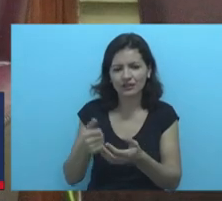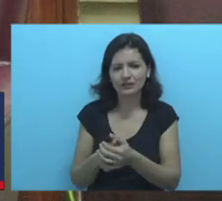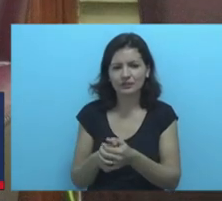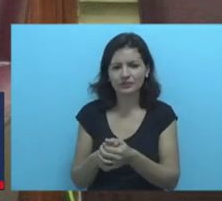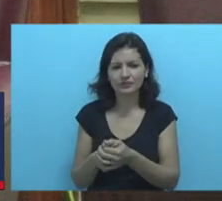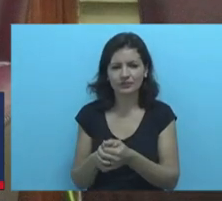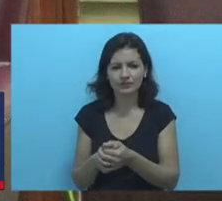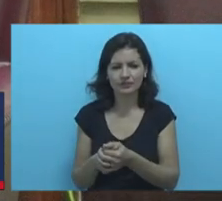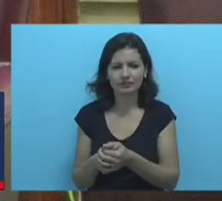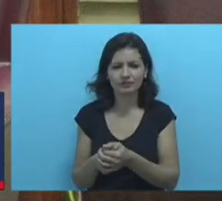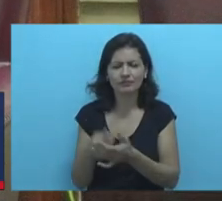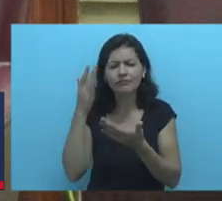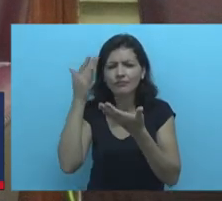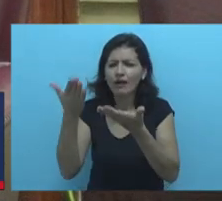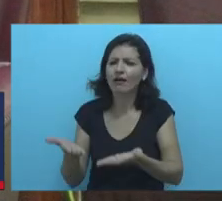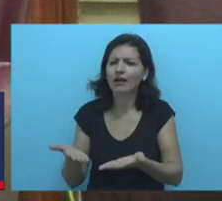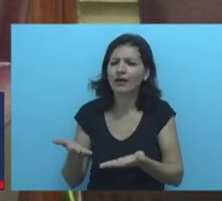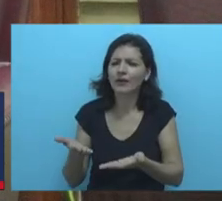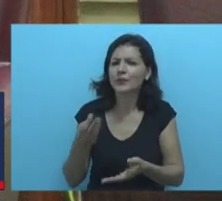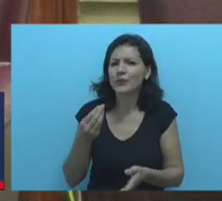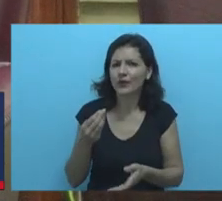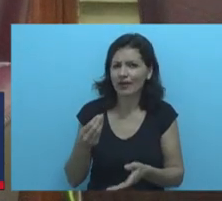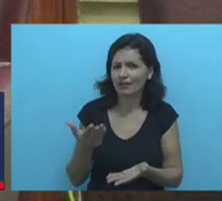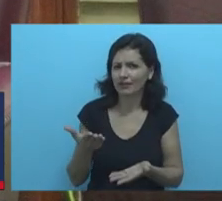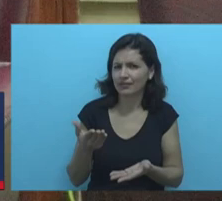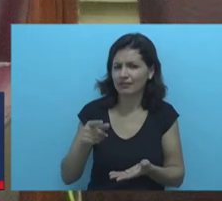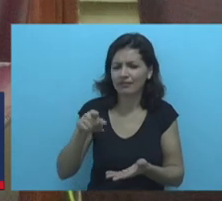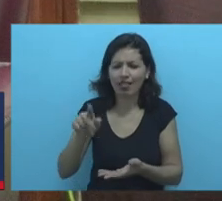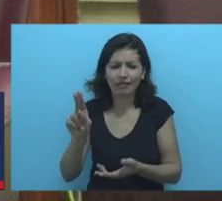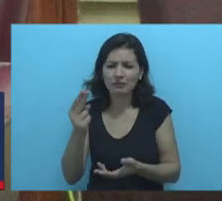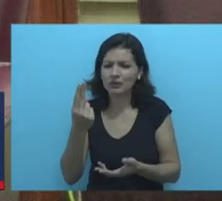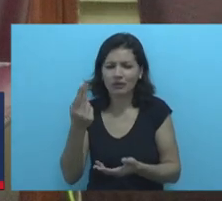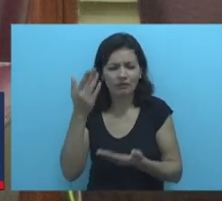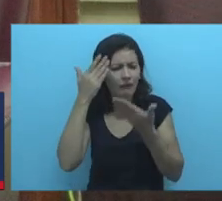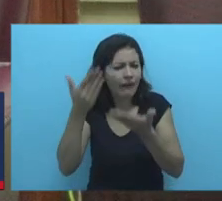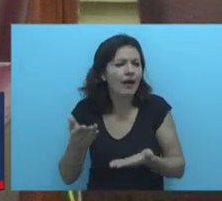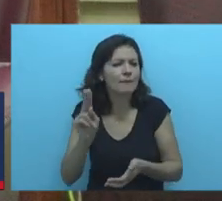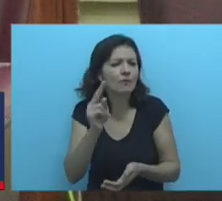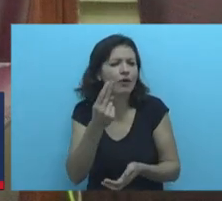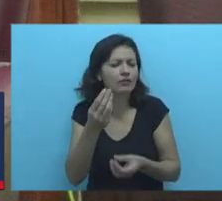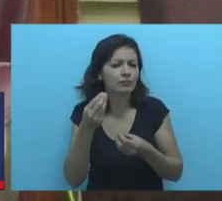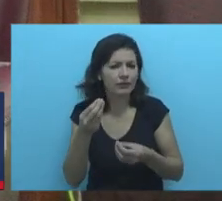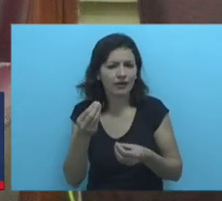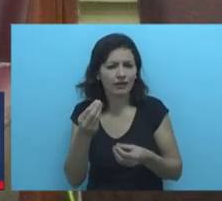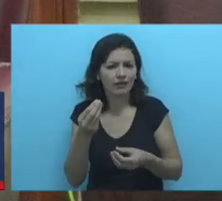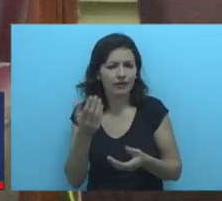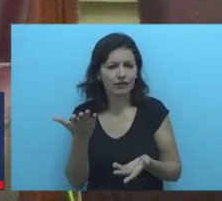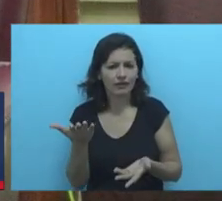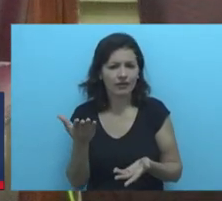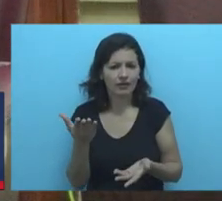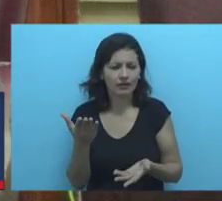¿Por qué uno honra a los muertos? porque uno honra